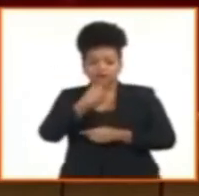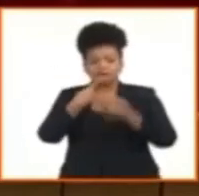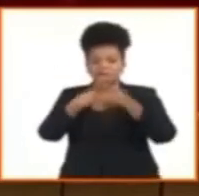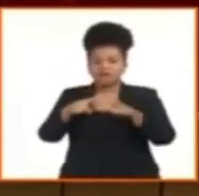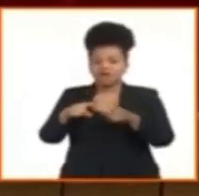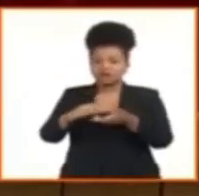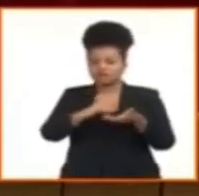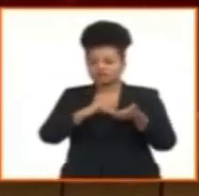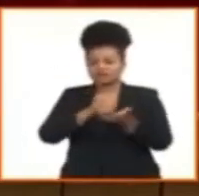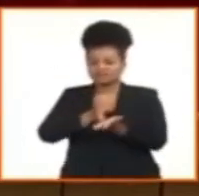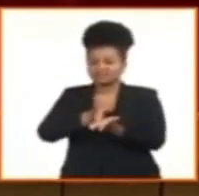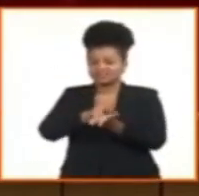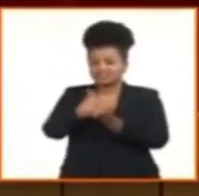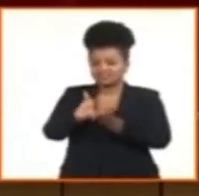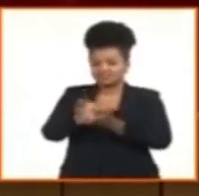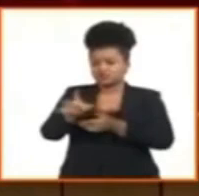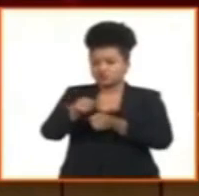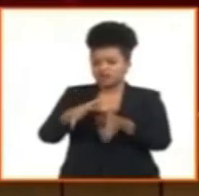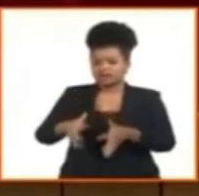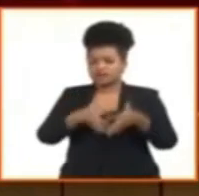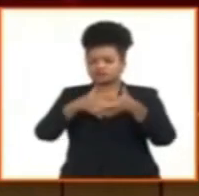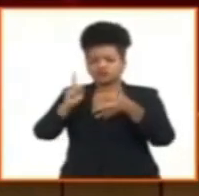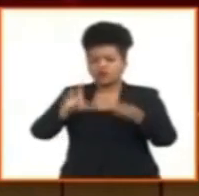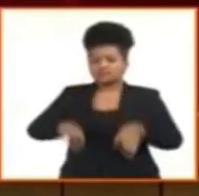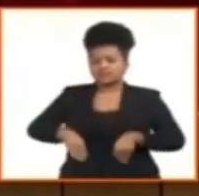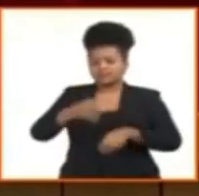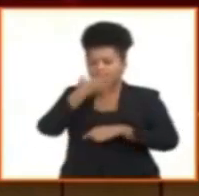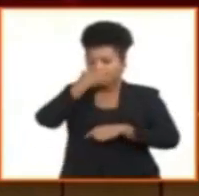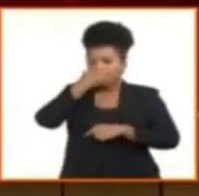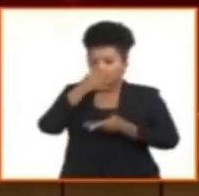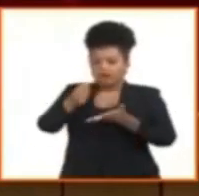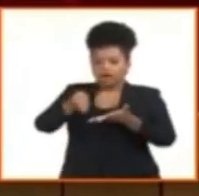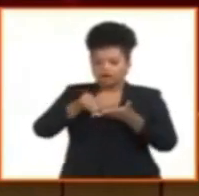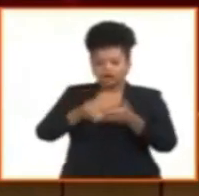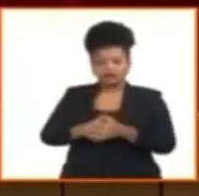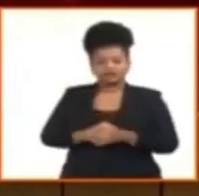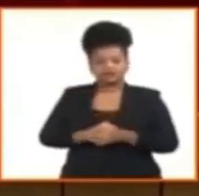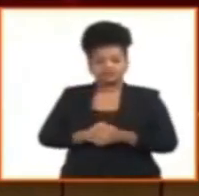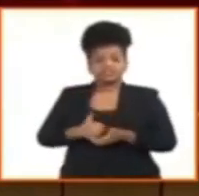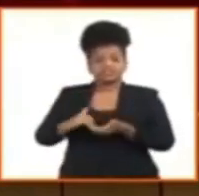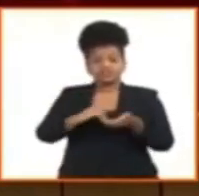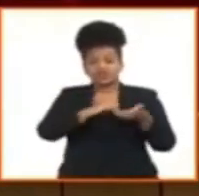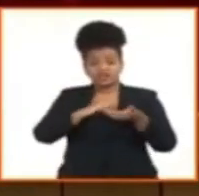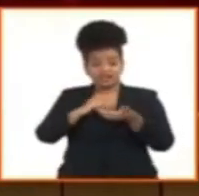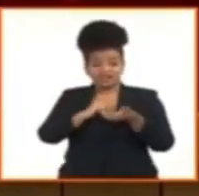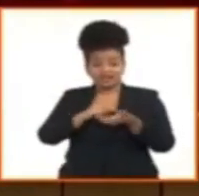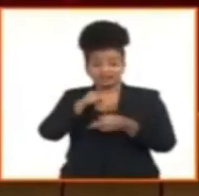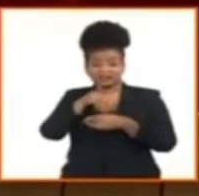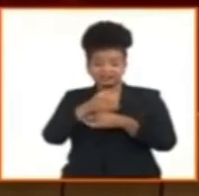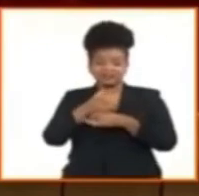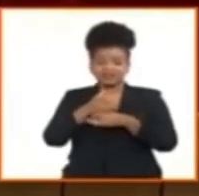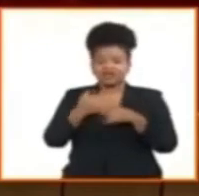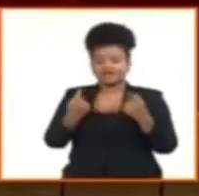los imperialistas nos negaron en el peor momento de la pandemia. La solidaridad solo reconoce necesidades y